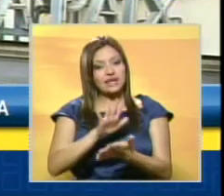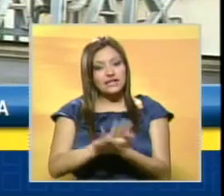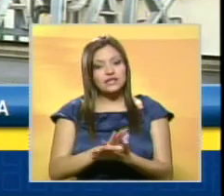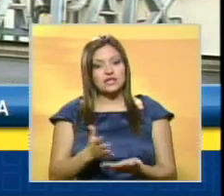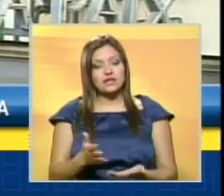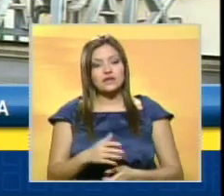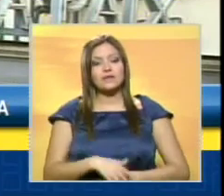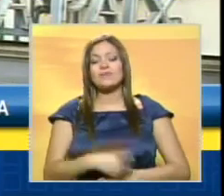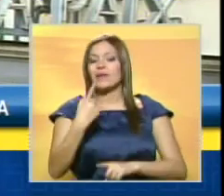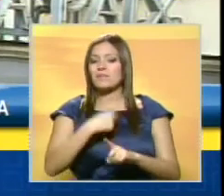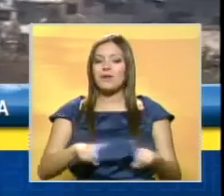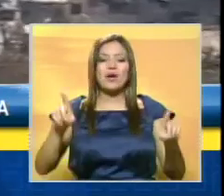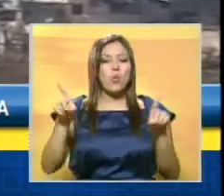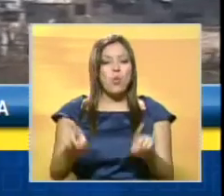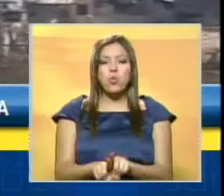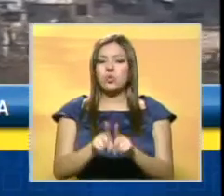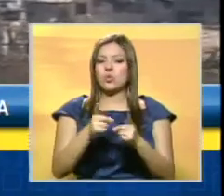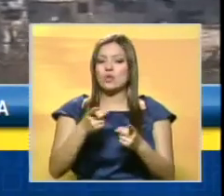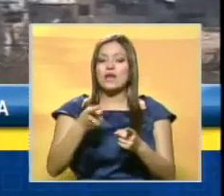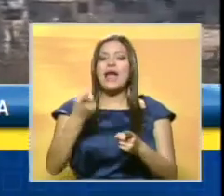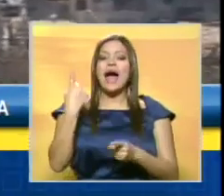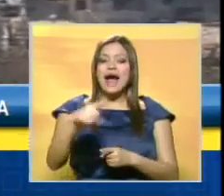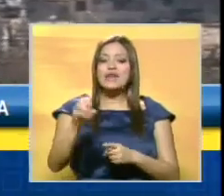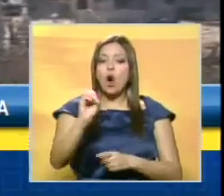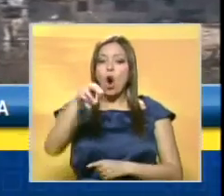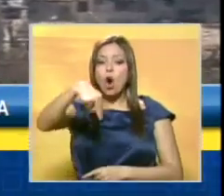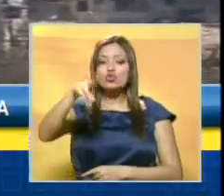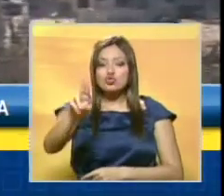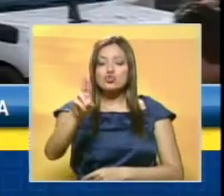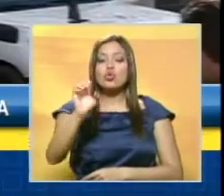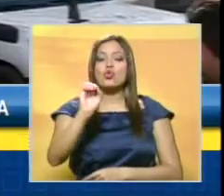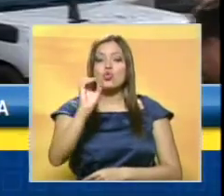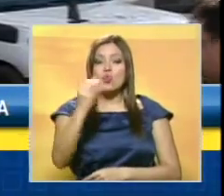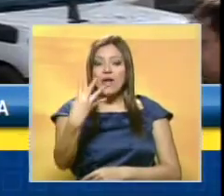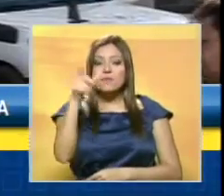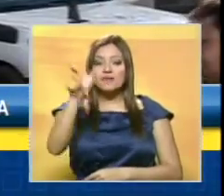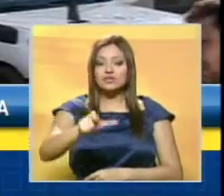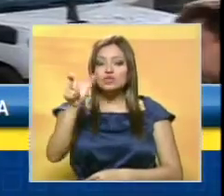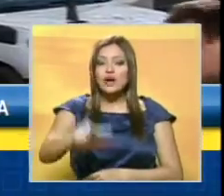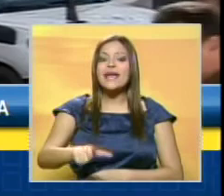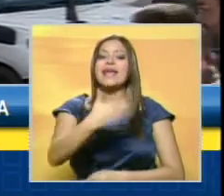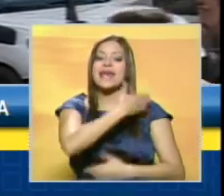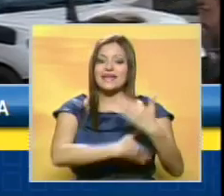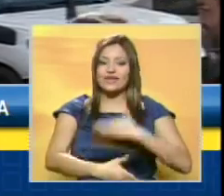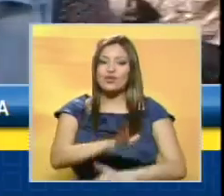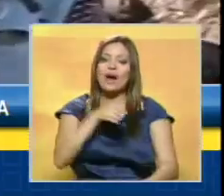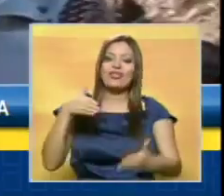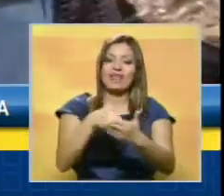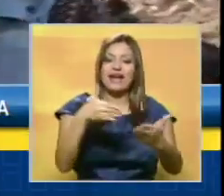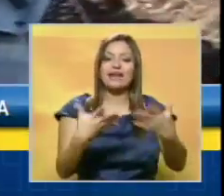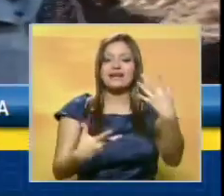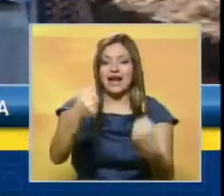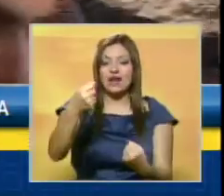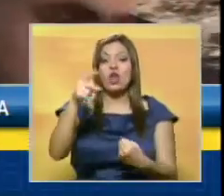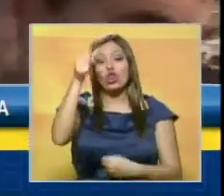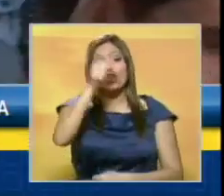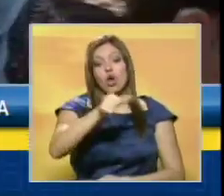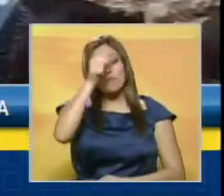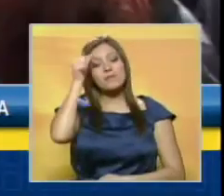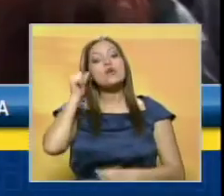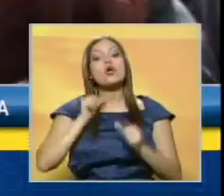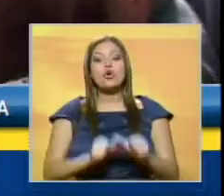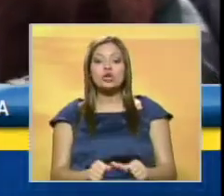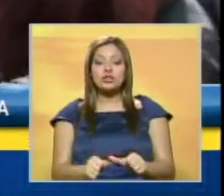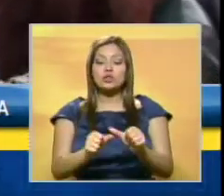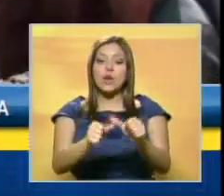Homs. Sin embargo, un convoy de Naciones Unidas fue atacado y 4 socorristas resultaron heridos. Este domingo, los bombardeos